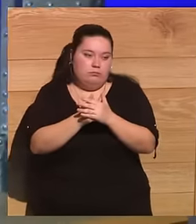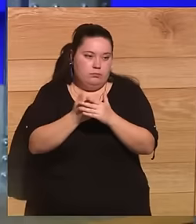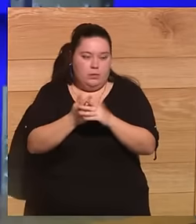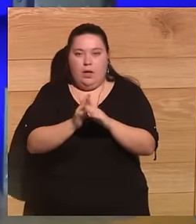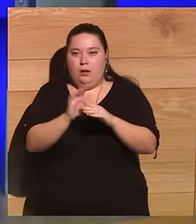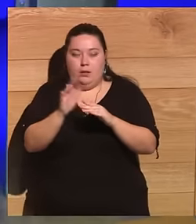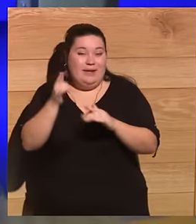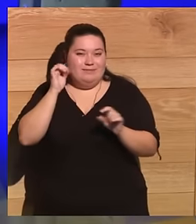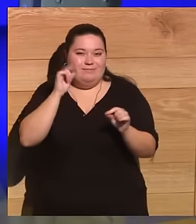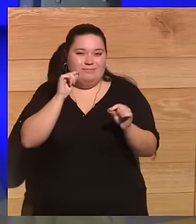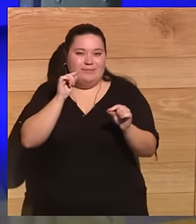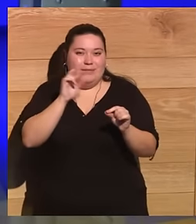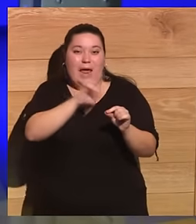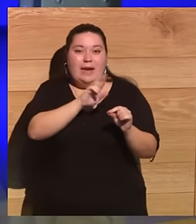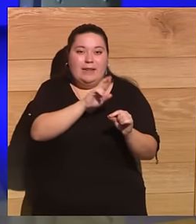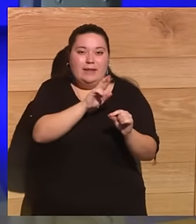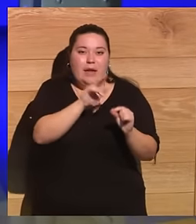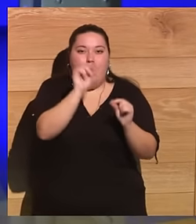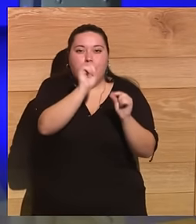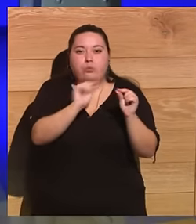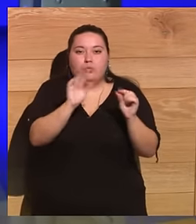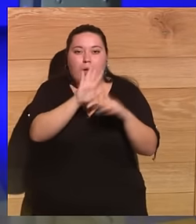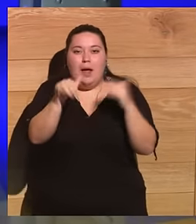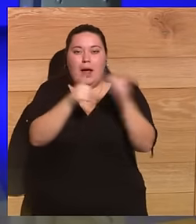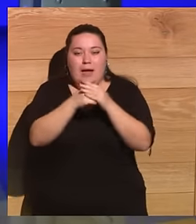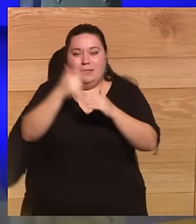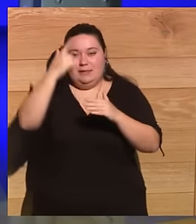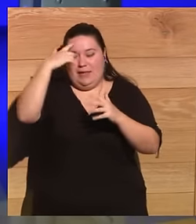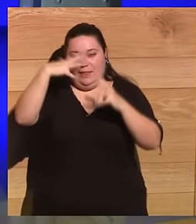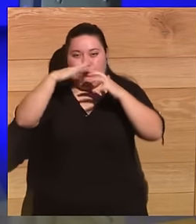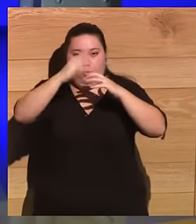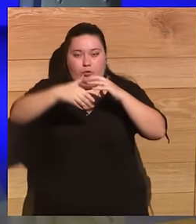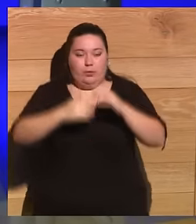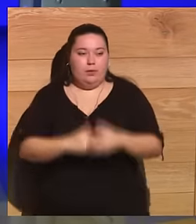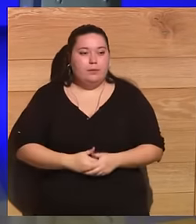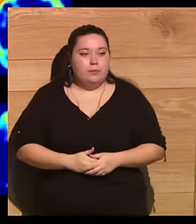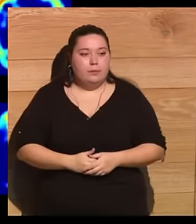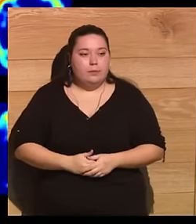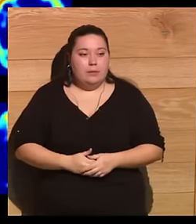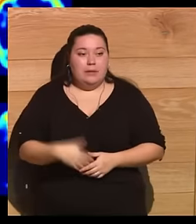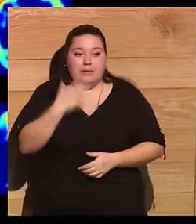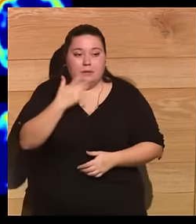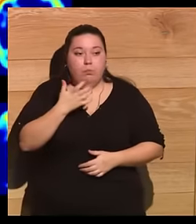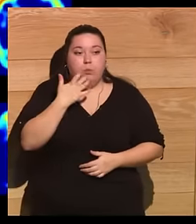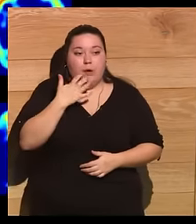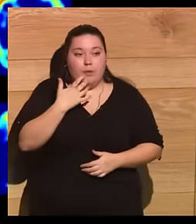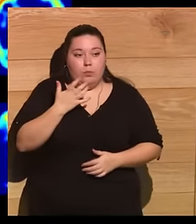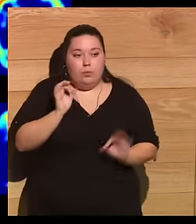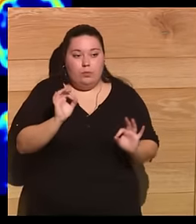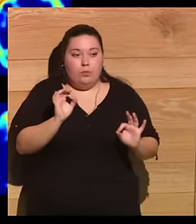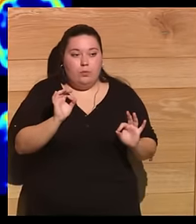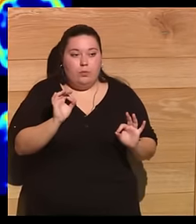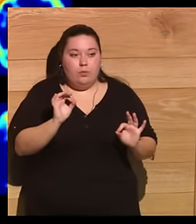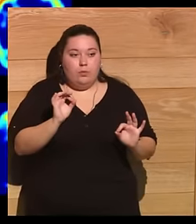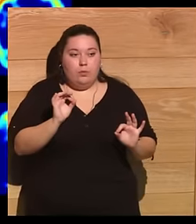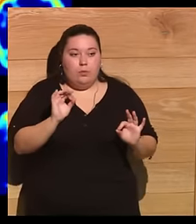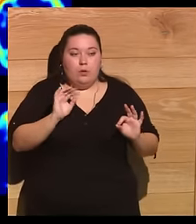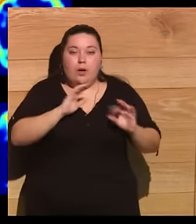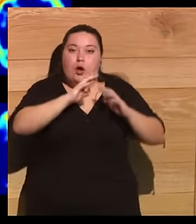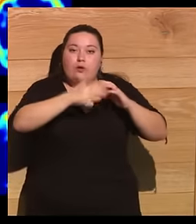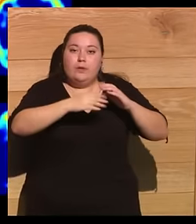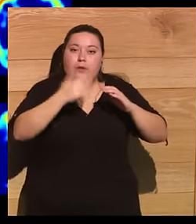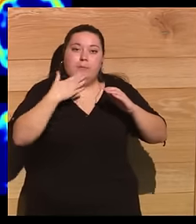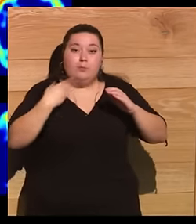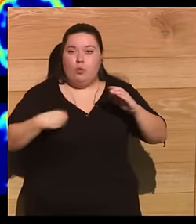puntos de la retina, pues, como digo, llega hasta la corteza cerebral. Entonces, si, por ejemplo, tenemos actividad en un punto de la corteza, como por ejemplo,